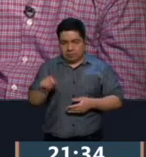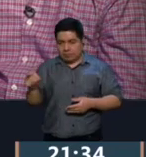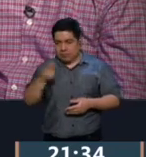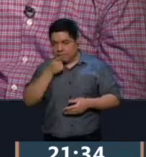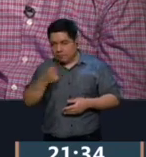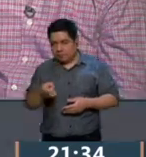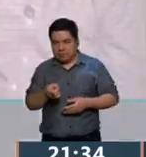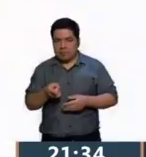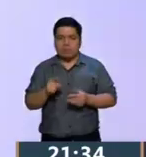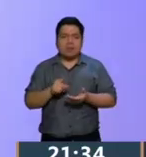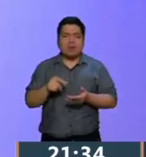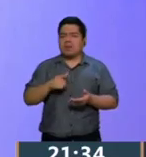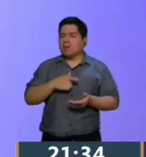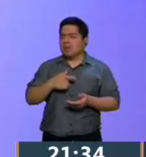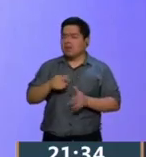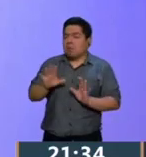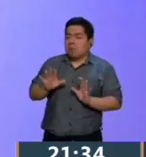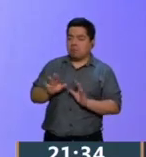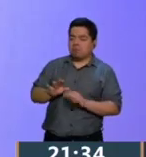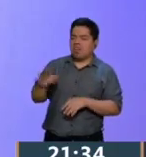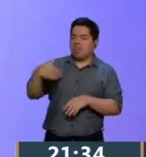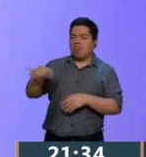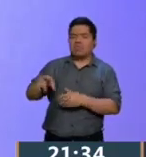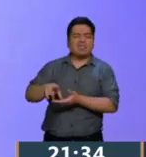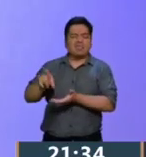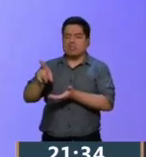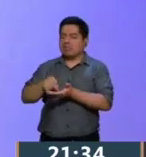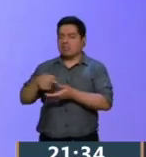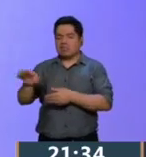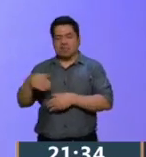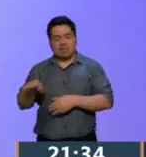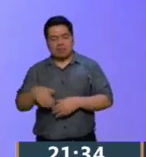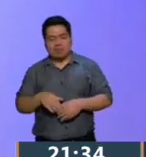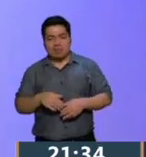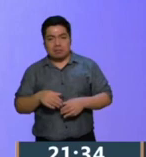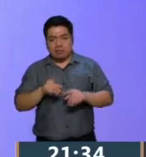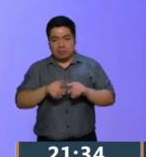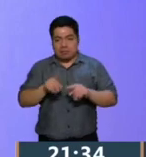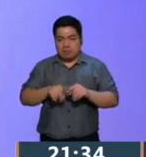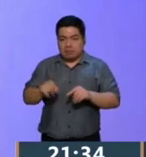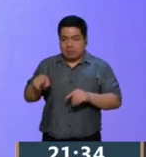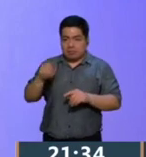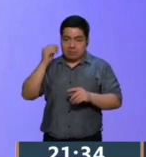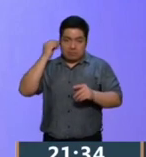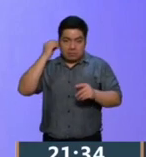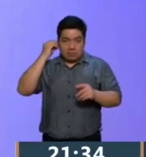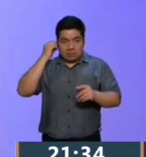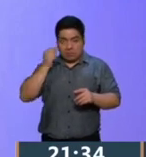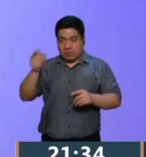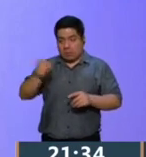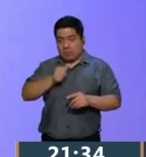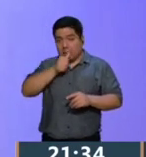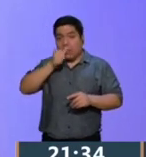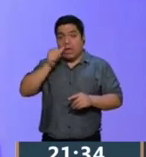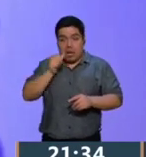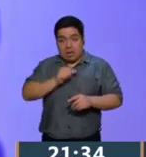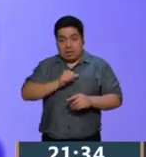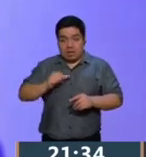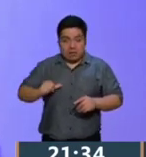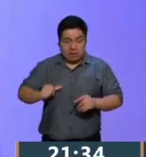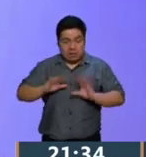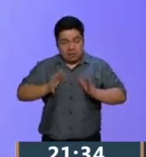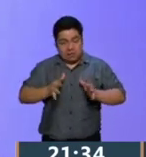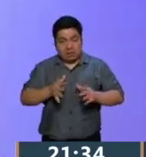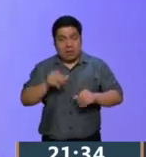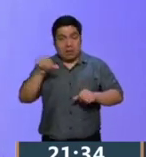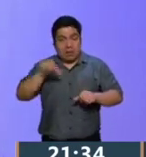de decir el buen Pablo, se está minimizando, es mi punto de vista, que lo que están padeciendo las y los vecinos por lo pronto de